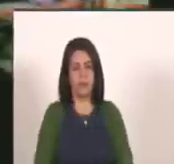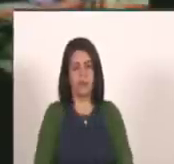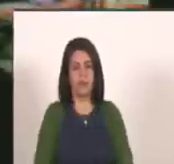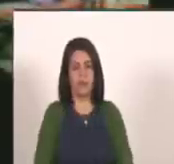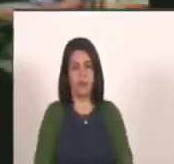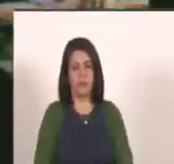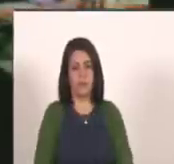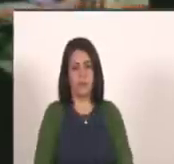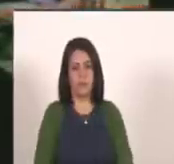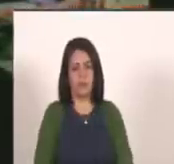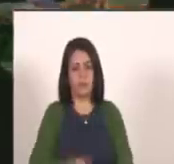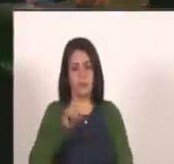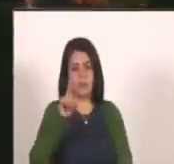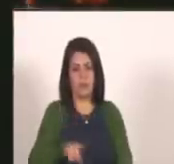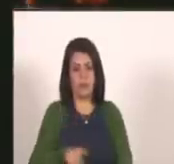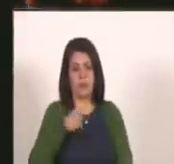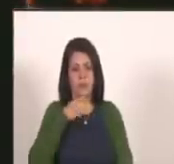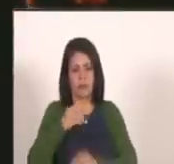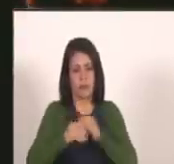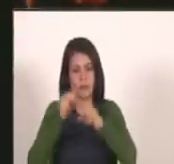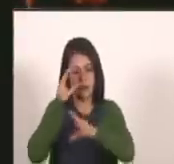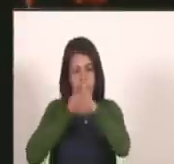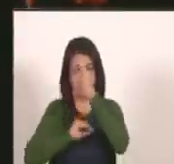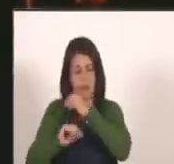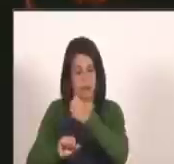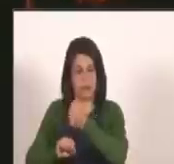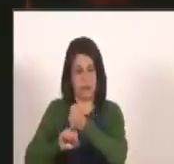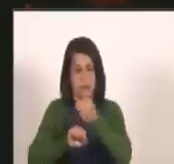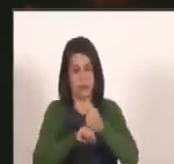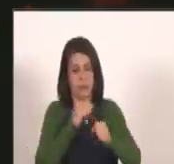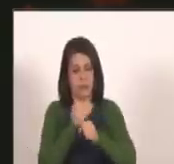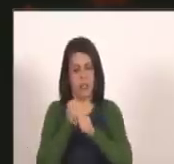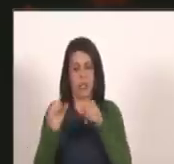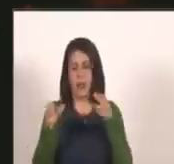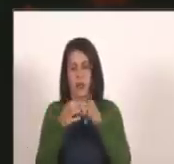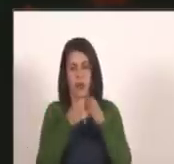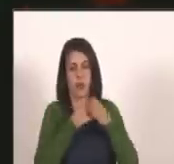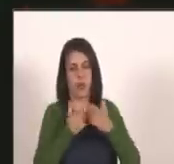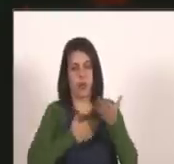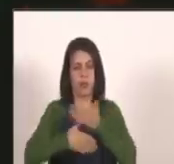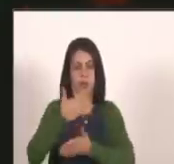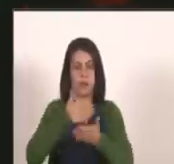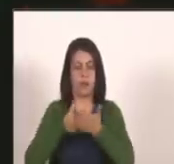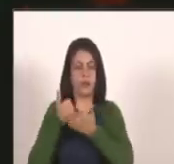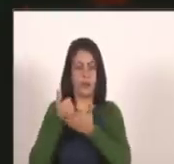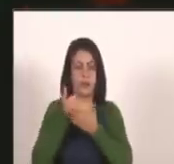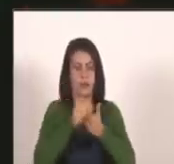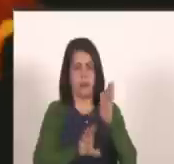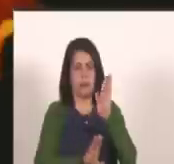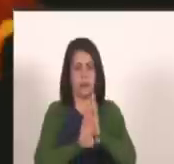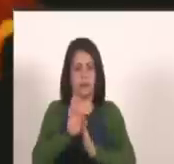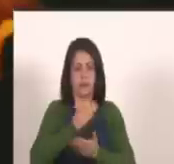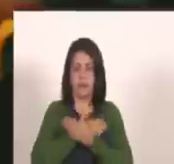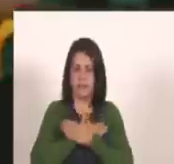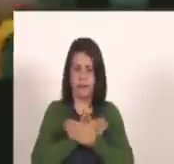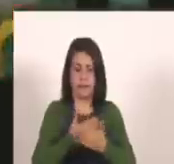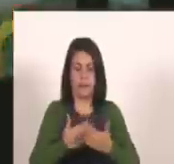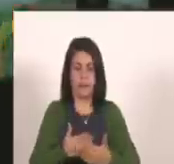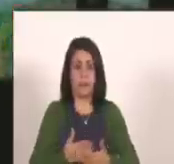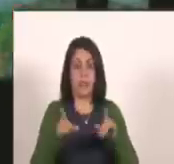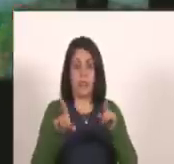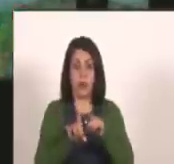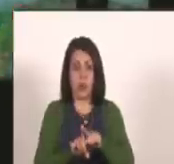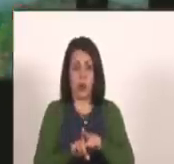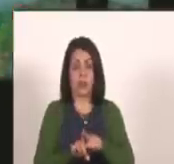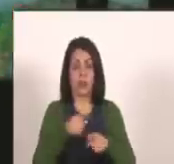movimiento. Y también se aprende a ser solidarios, a trabajar en equipo, a colaborar y desarrollar empatía.